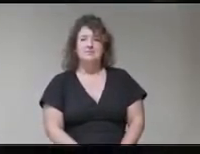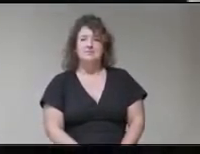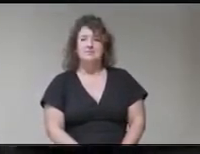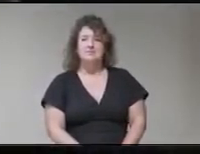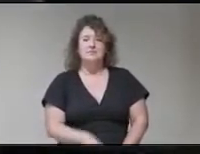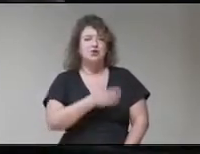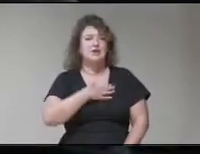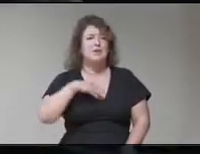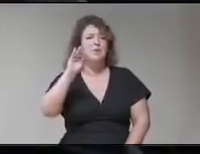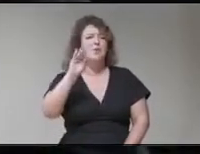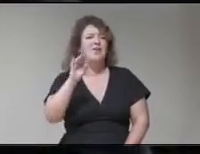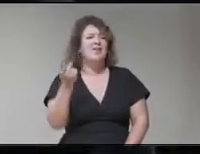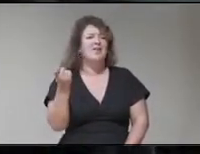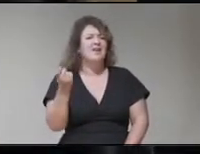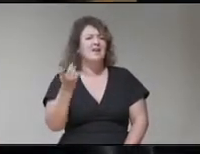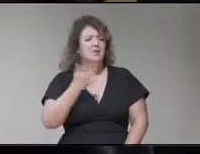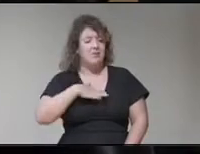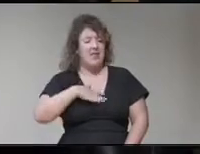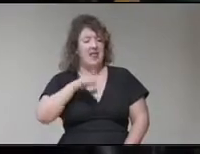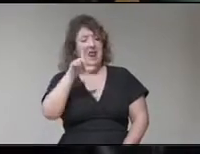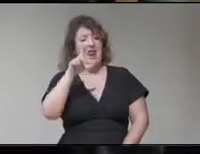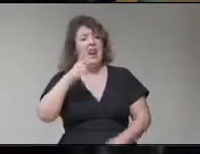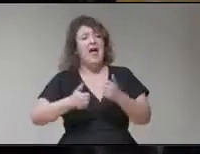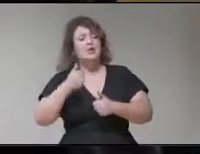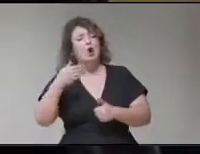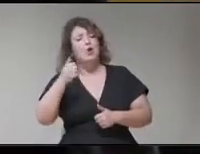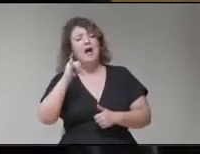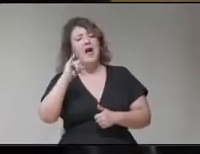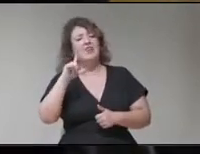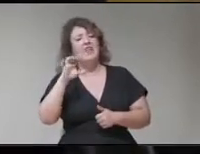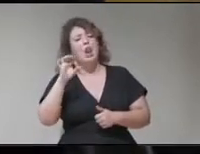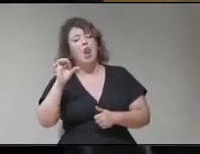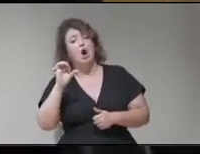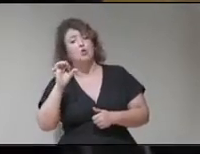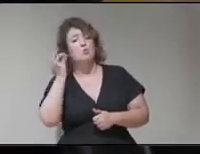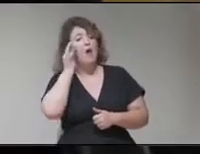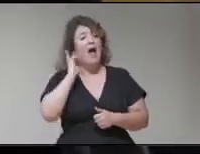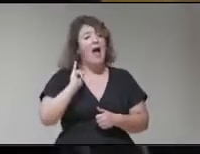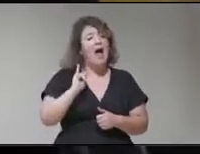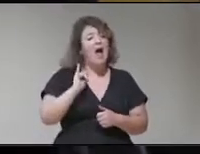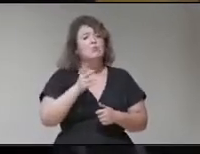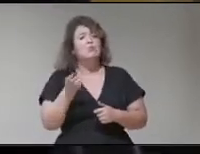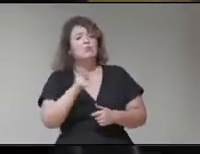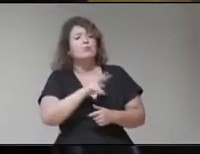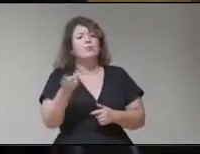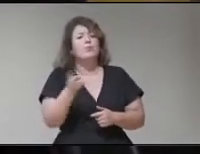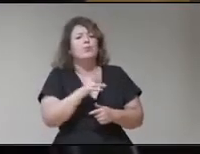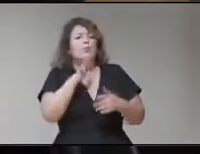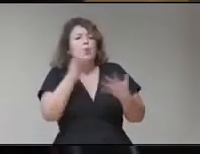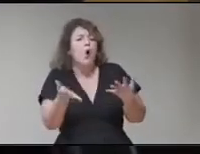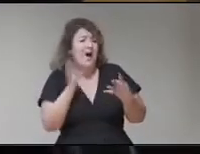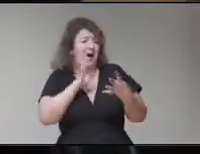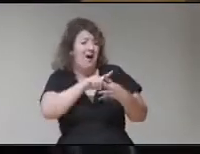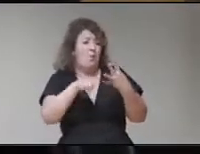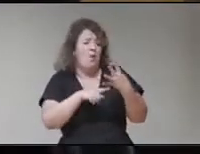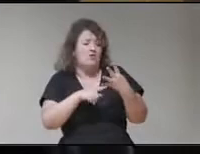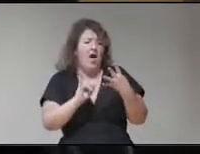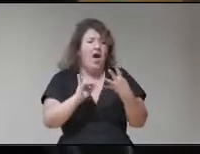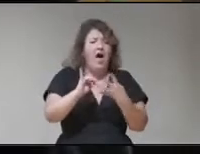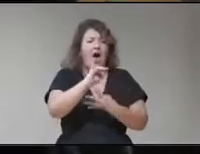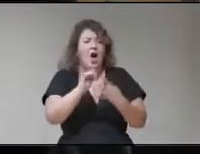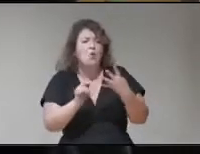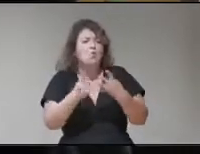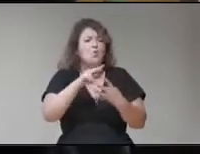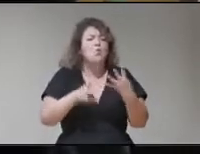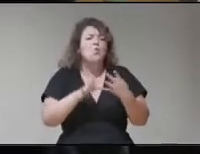¿De qué depende que tengamos un lactobacillus o el otro? Que... No lo sabemos. Eso no lo sabemos. Mira,